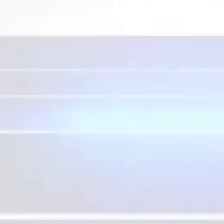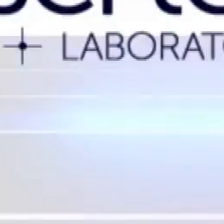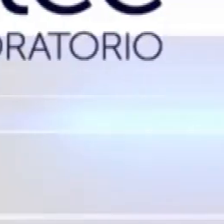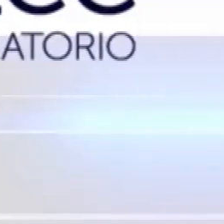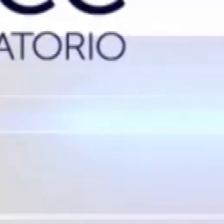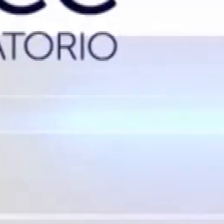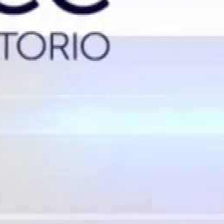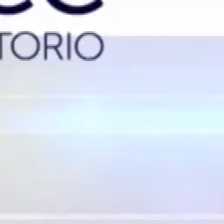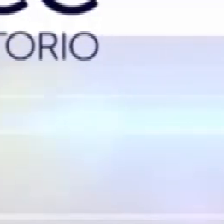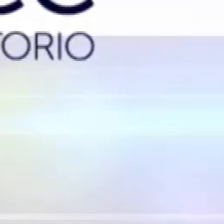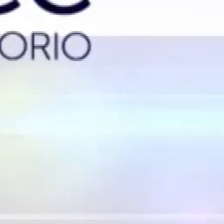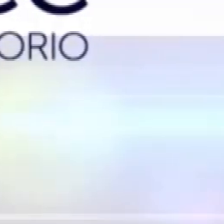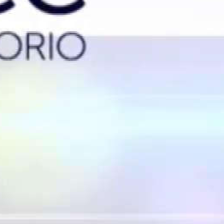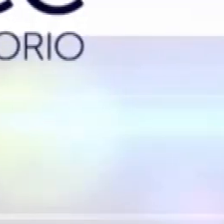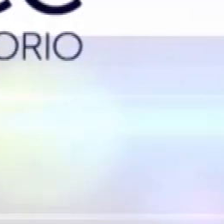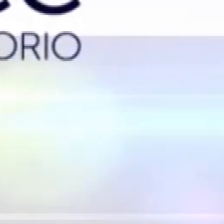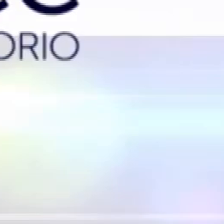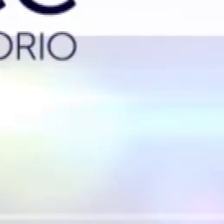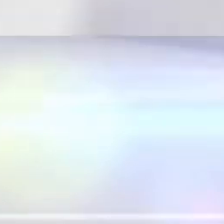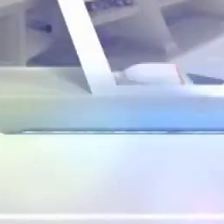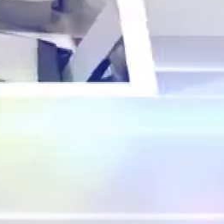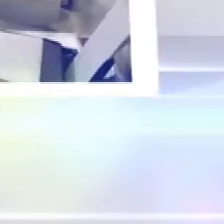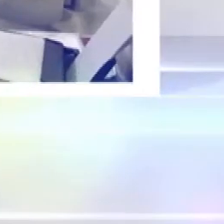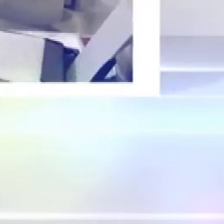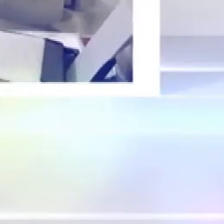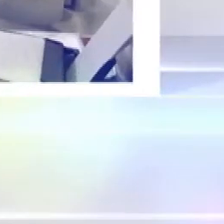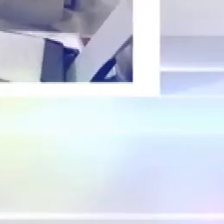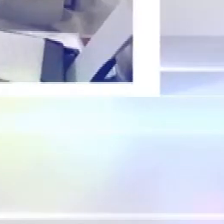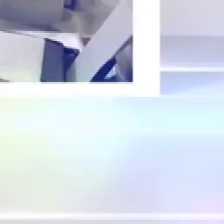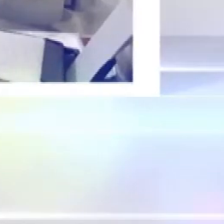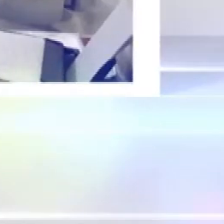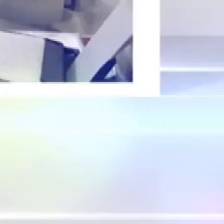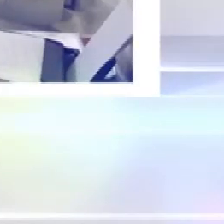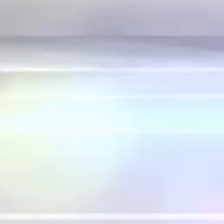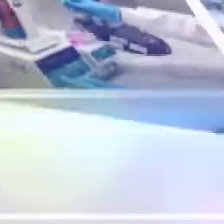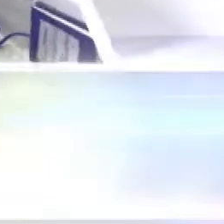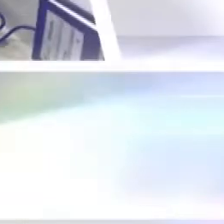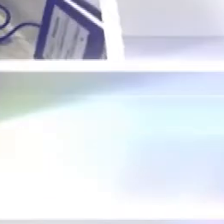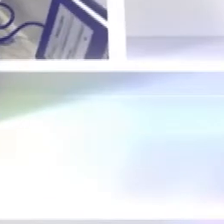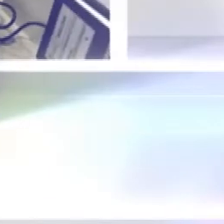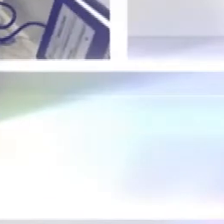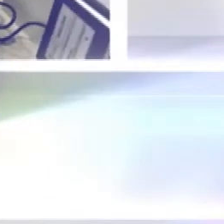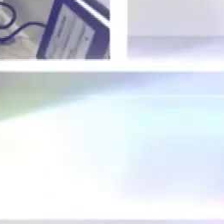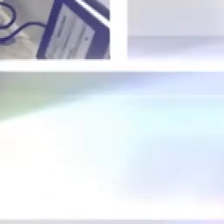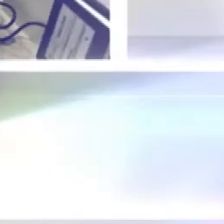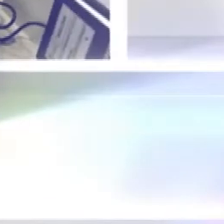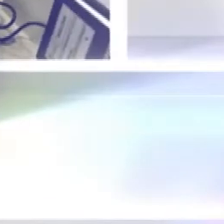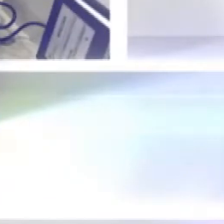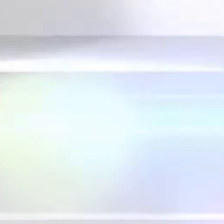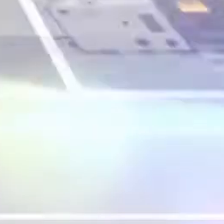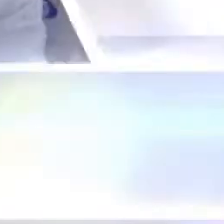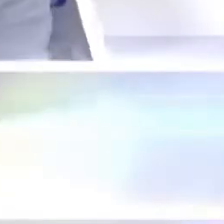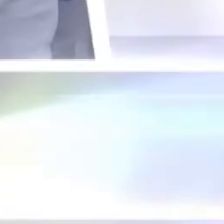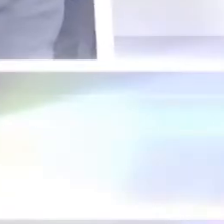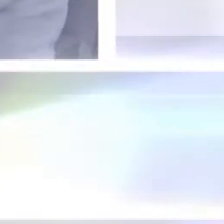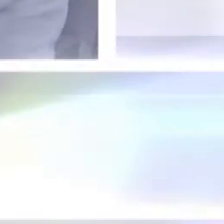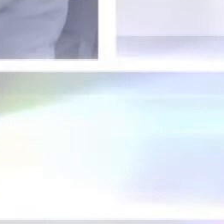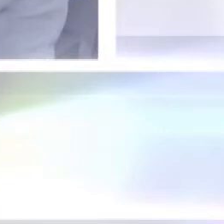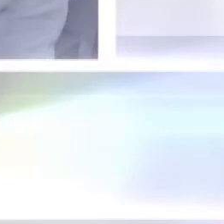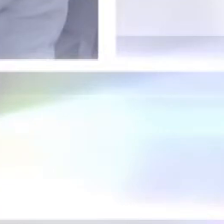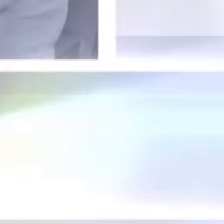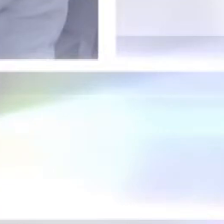posible. Ya existe en Barranca Bermeja un laboratorio especializado y acreditado para la toma de muestras y